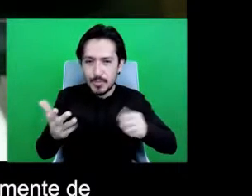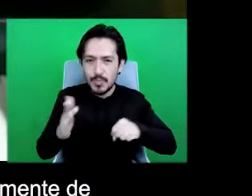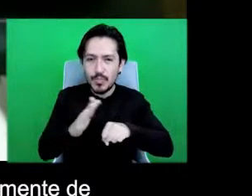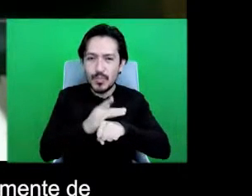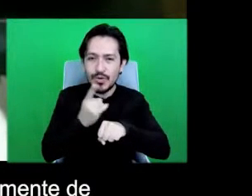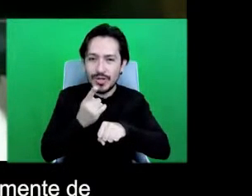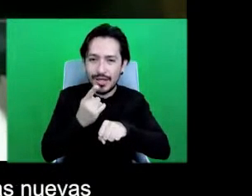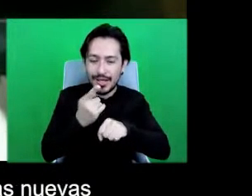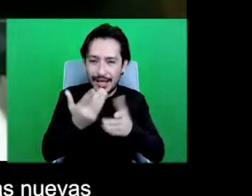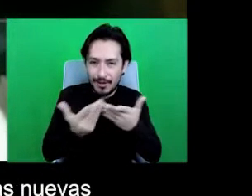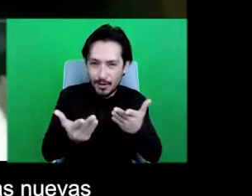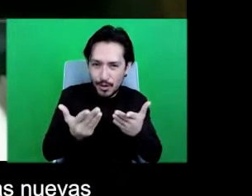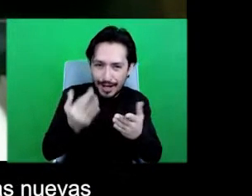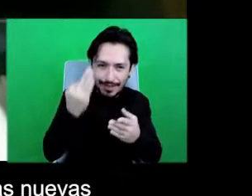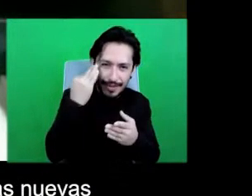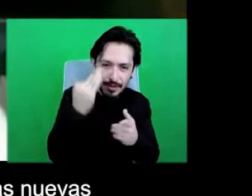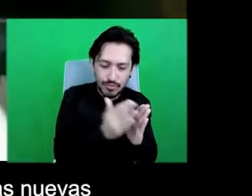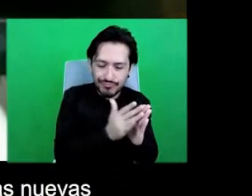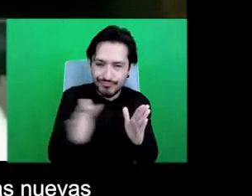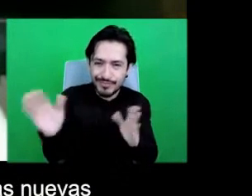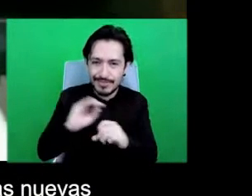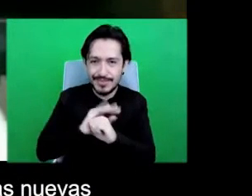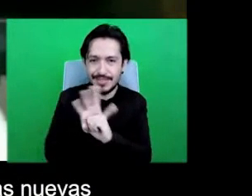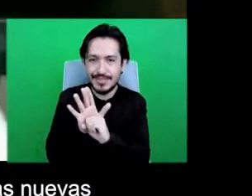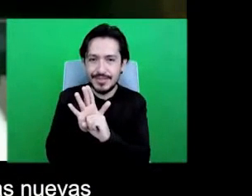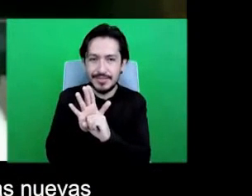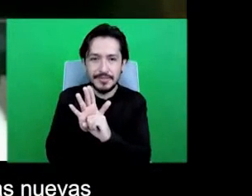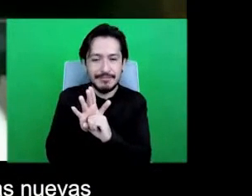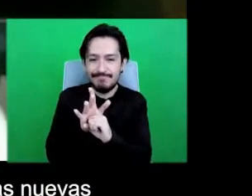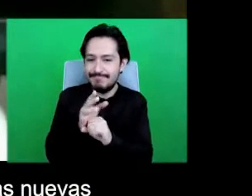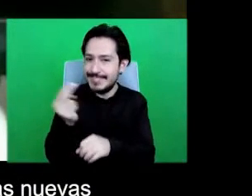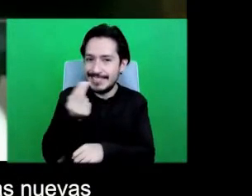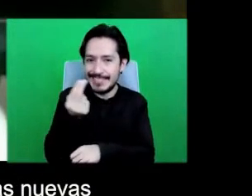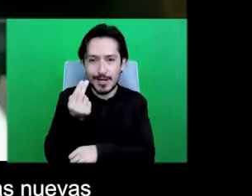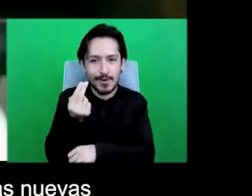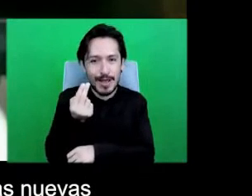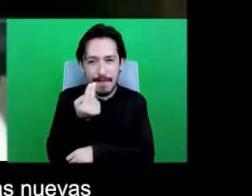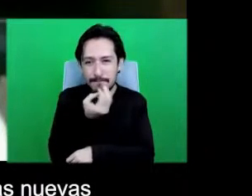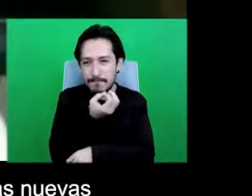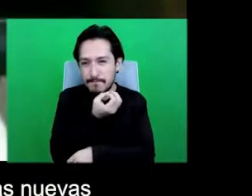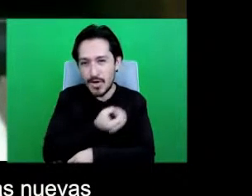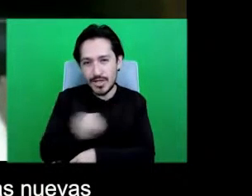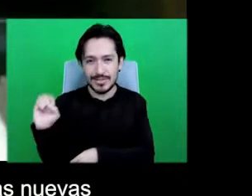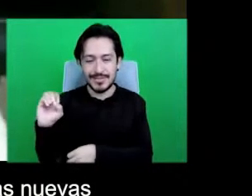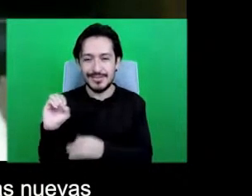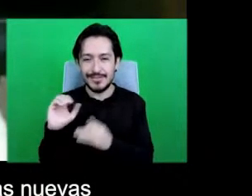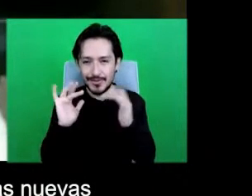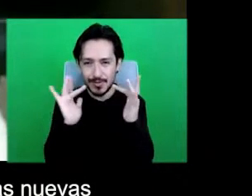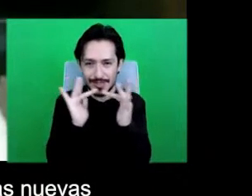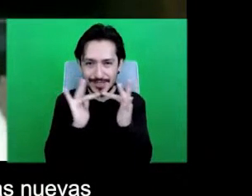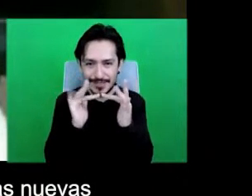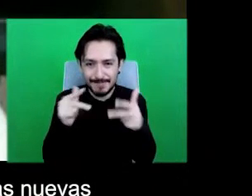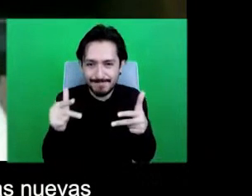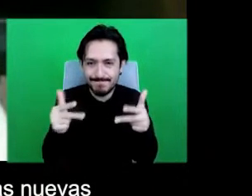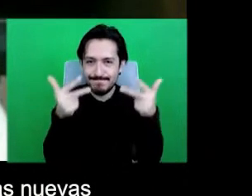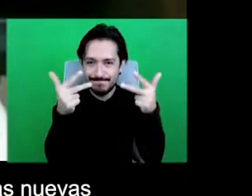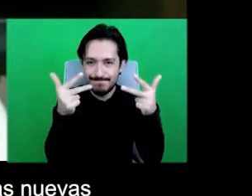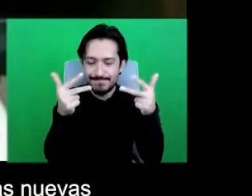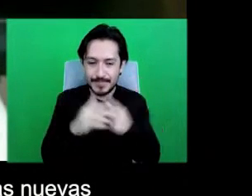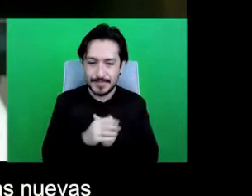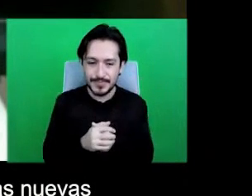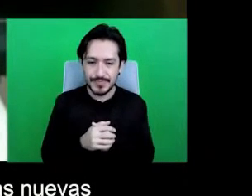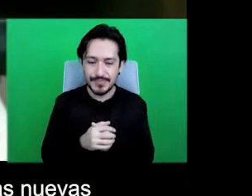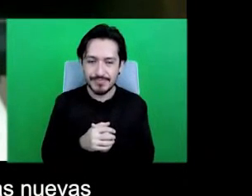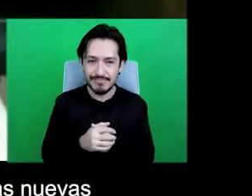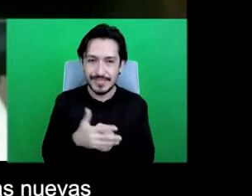trabajo de manera virtual, pues te estás obligada a conectarte a través de estas nuevas herramientas. En medio de estos tiempos